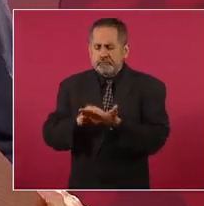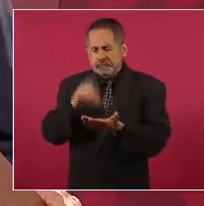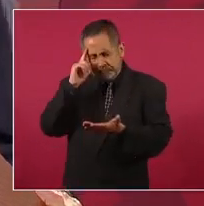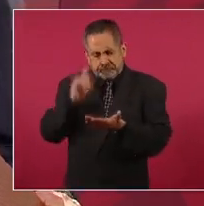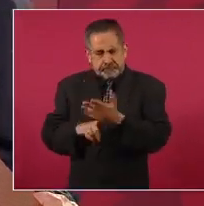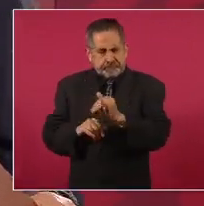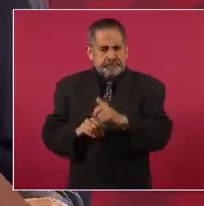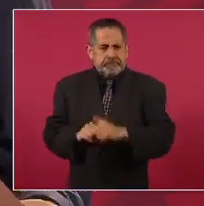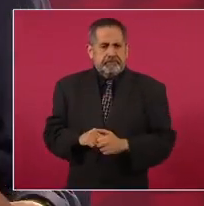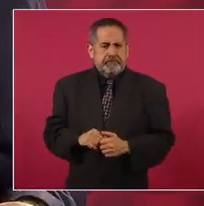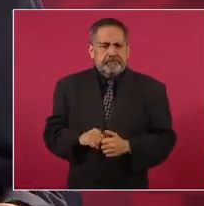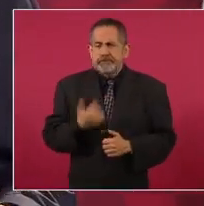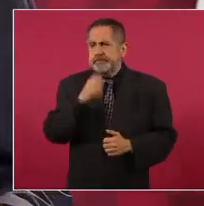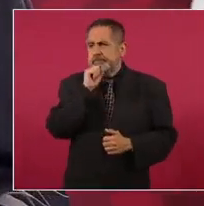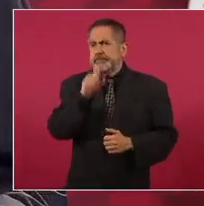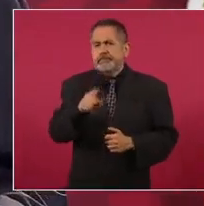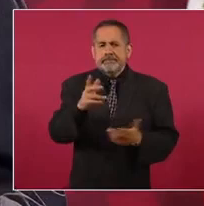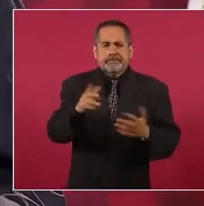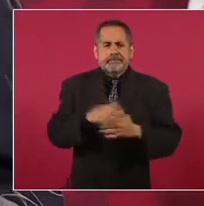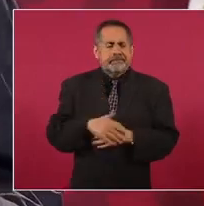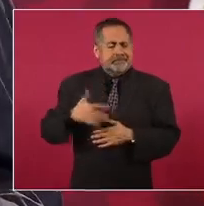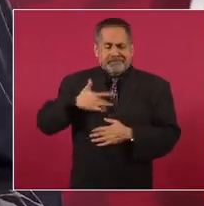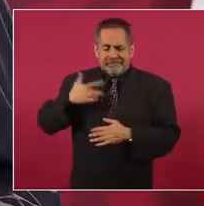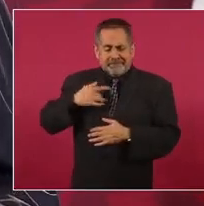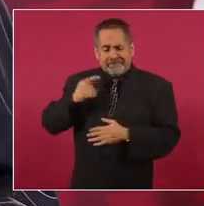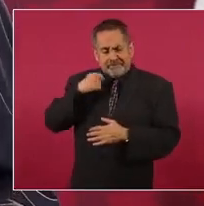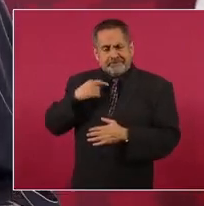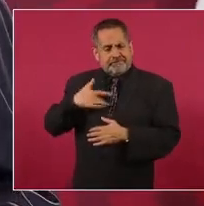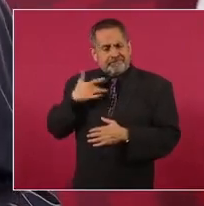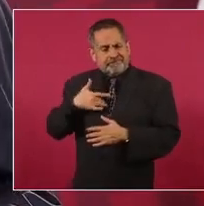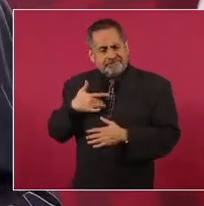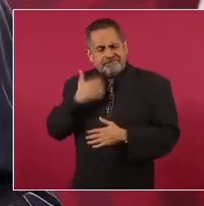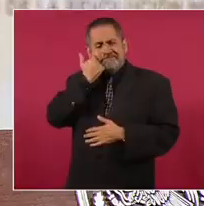Y además es un asunto de convicciones.